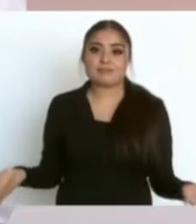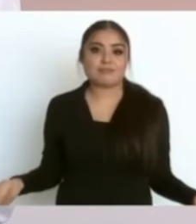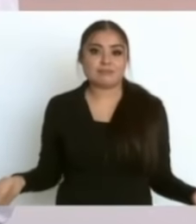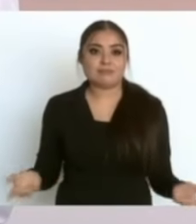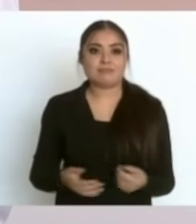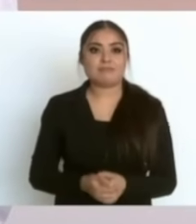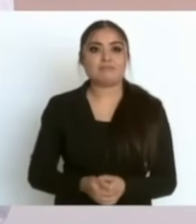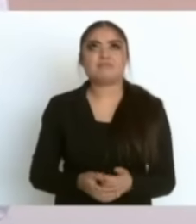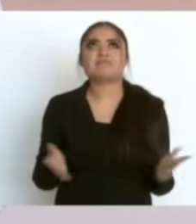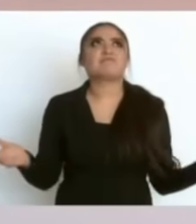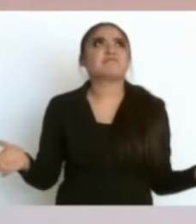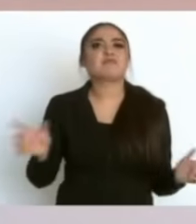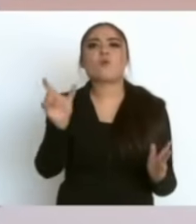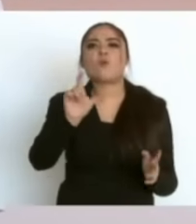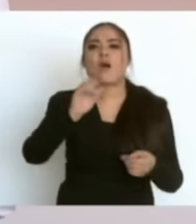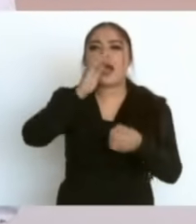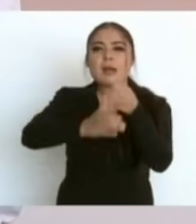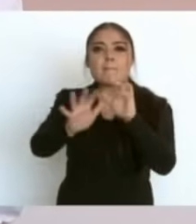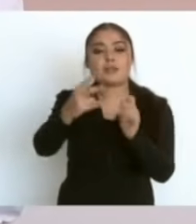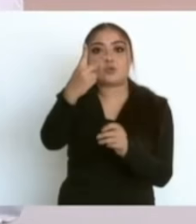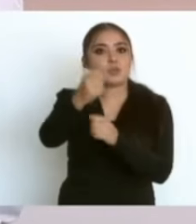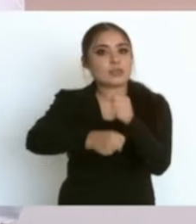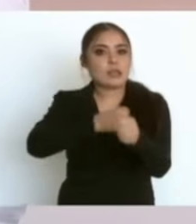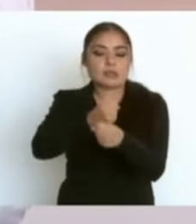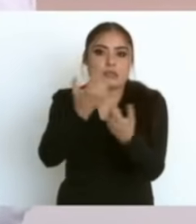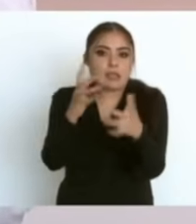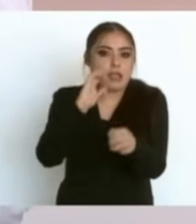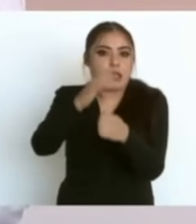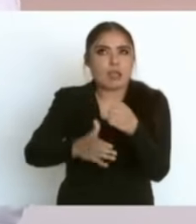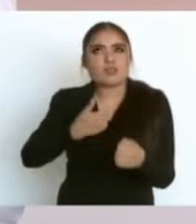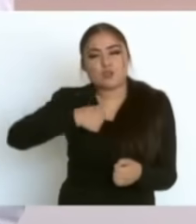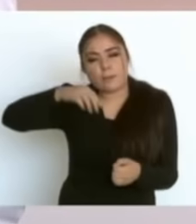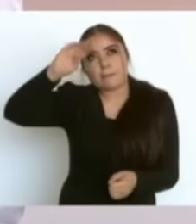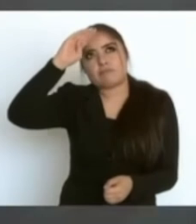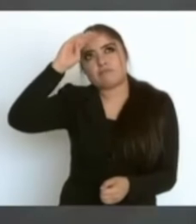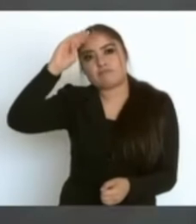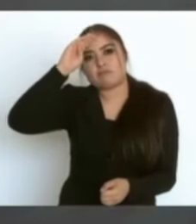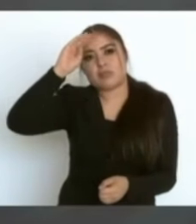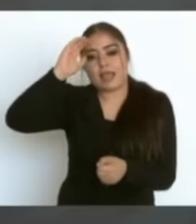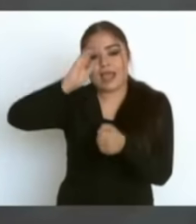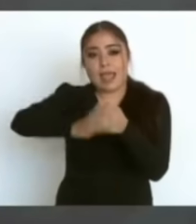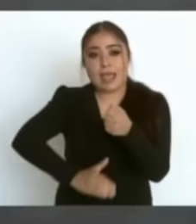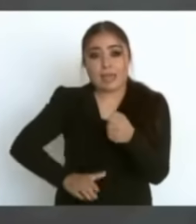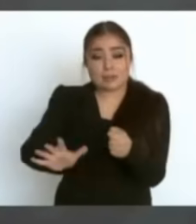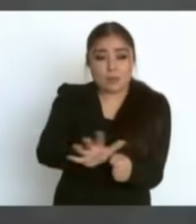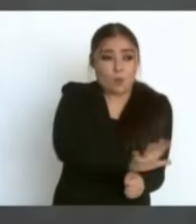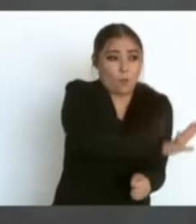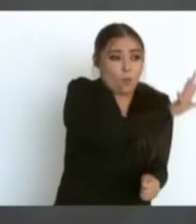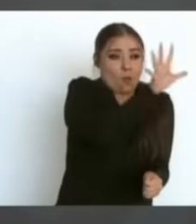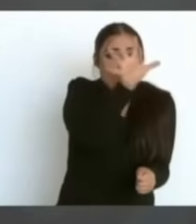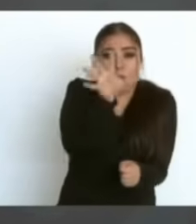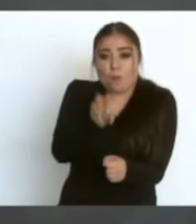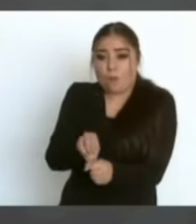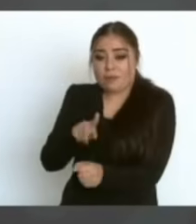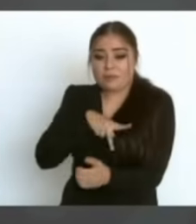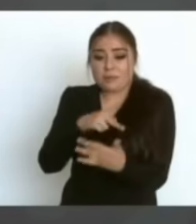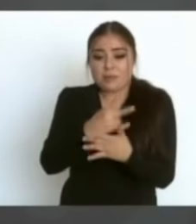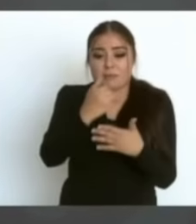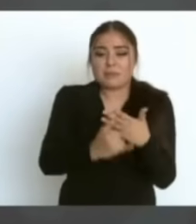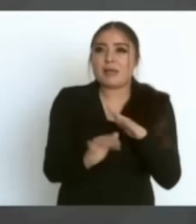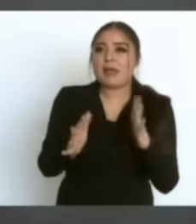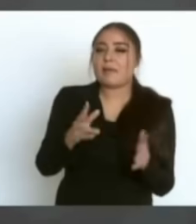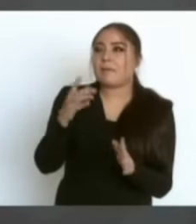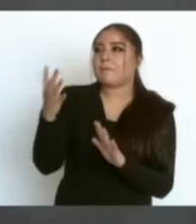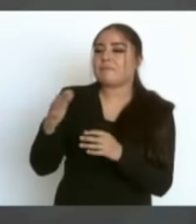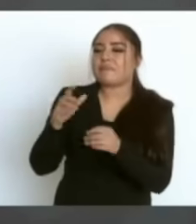en un poco más de dos años yo estoy pensando terminar todas las obras para finales del